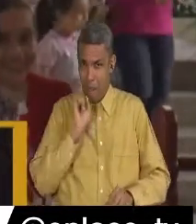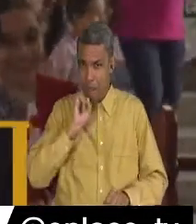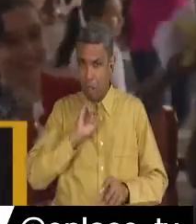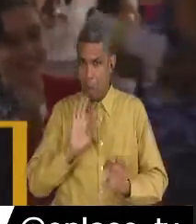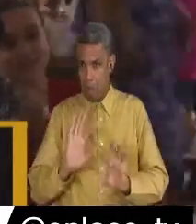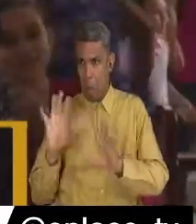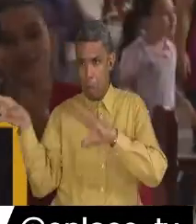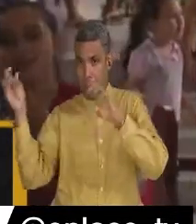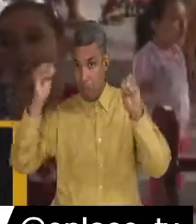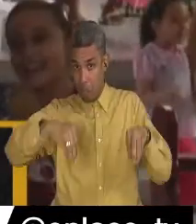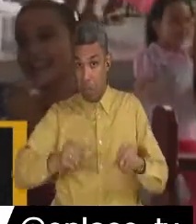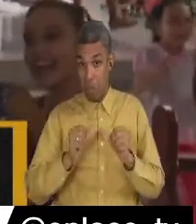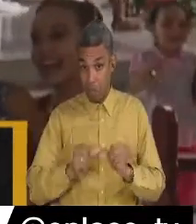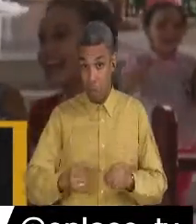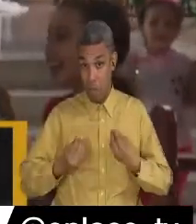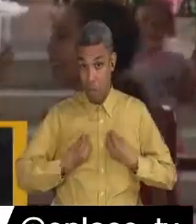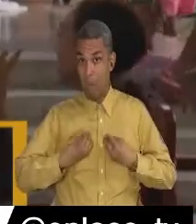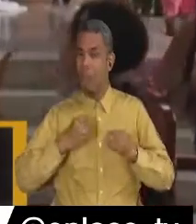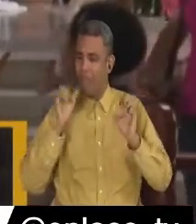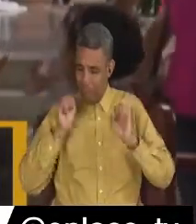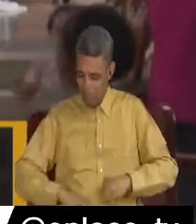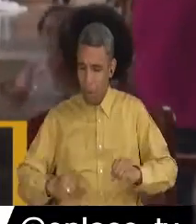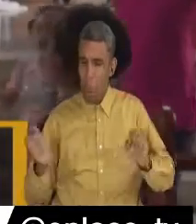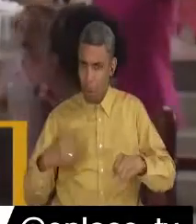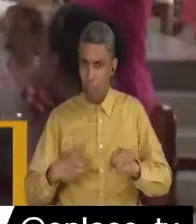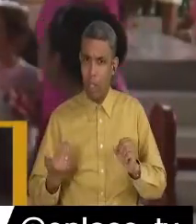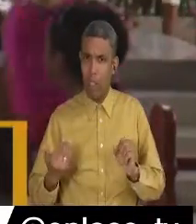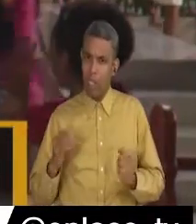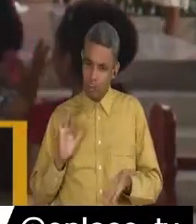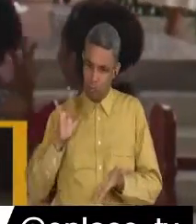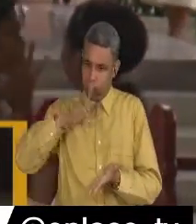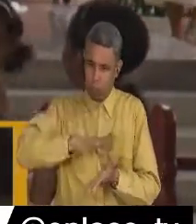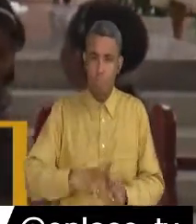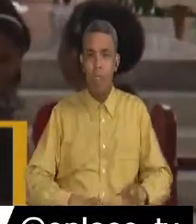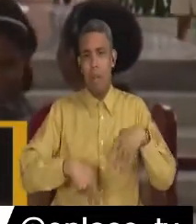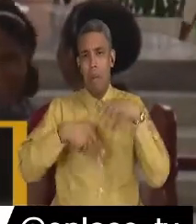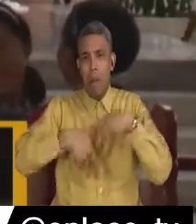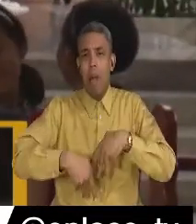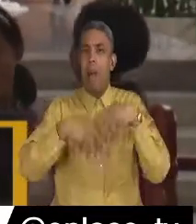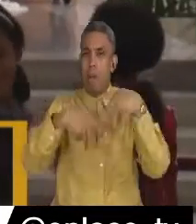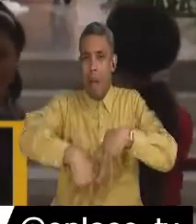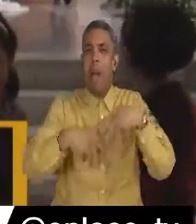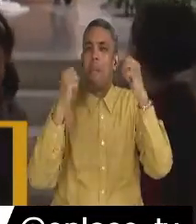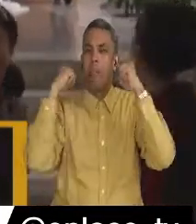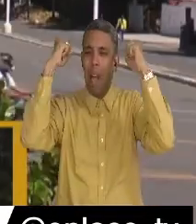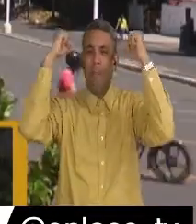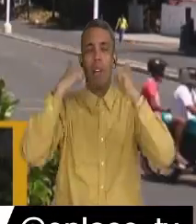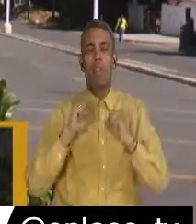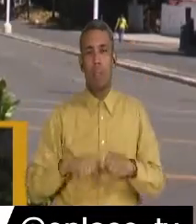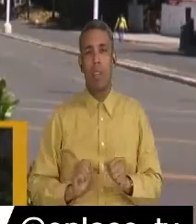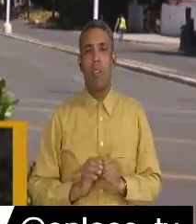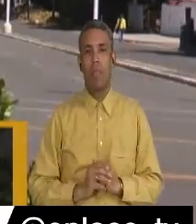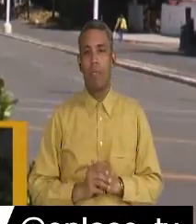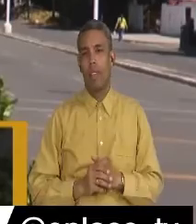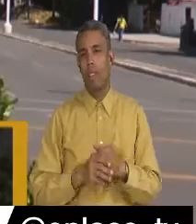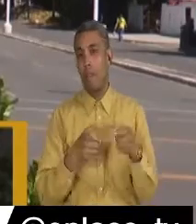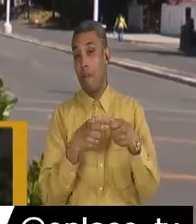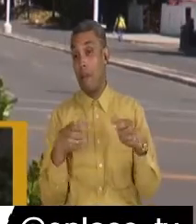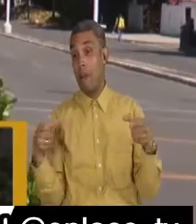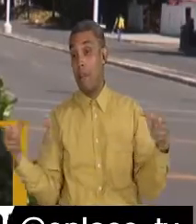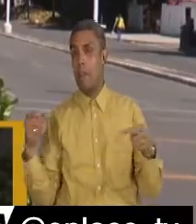que nuestra refinería sea hecha aterrizada, a que este 17 de mayo nos acompañe. El mandatario local espera que esta sea una